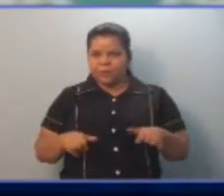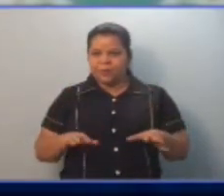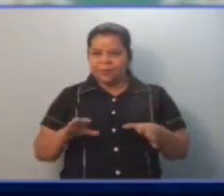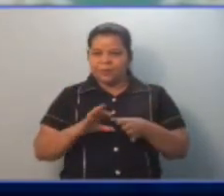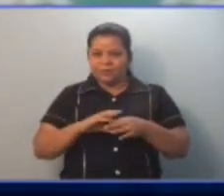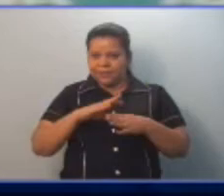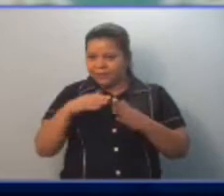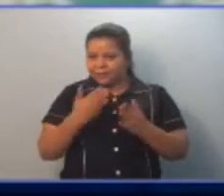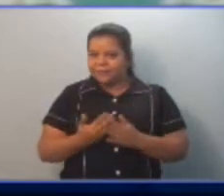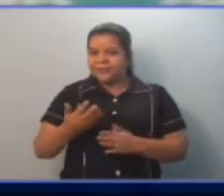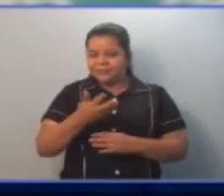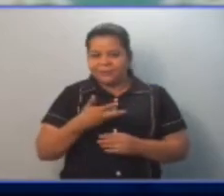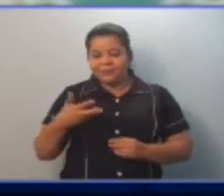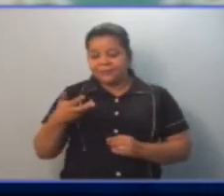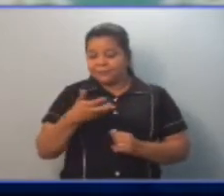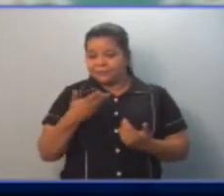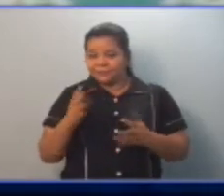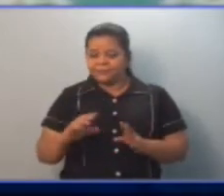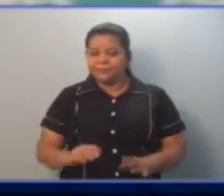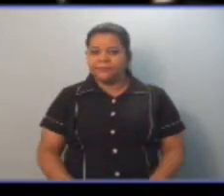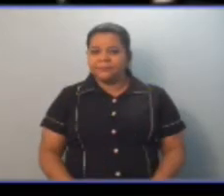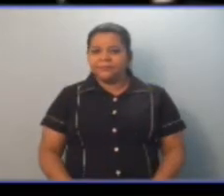esos cargos.